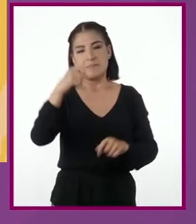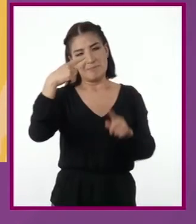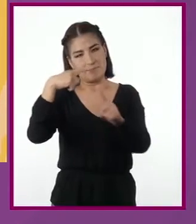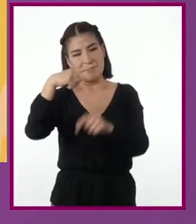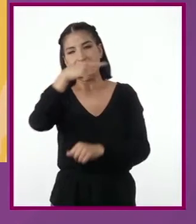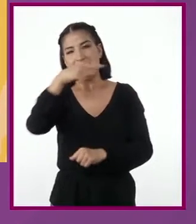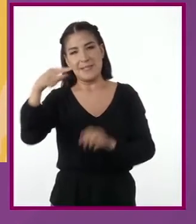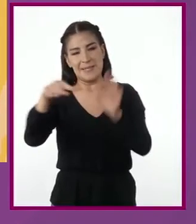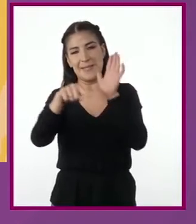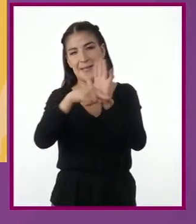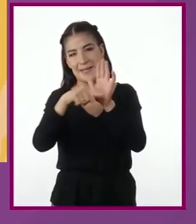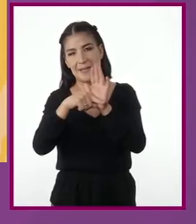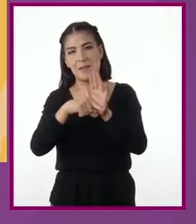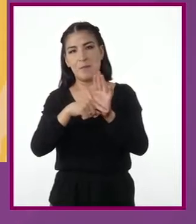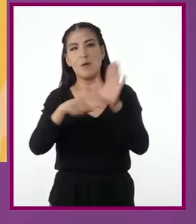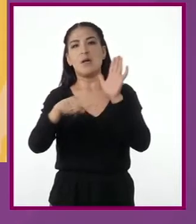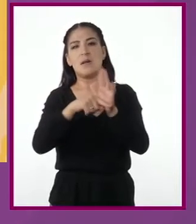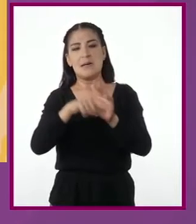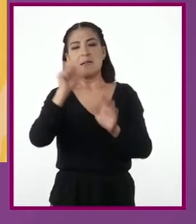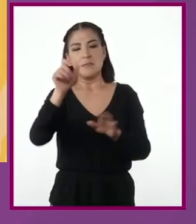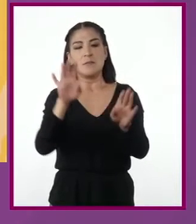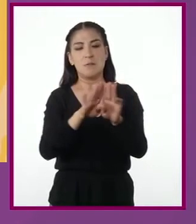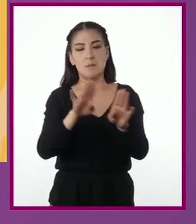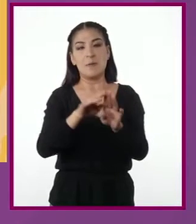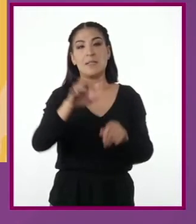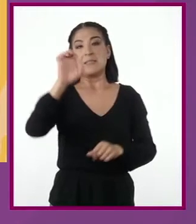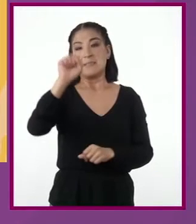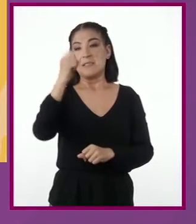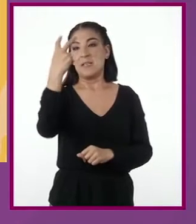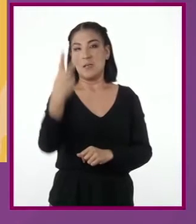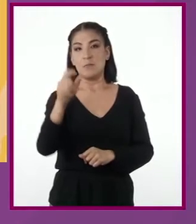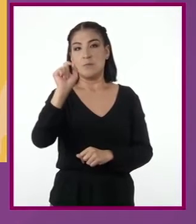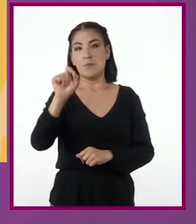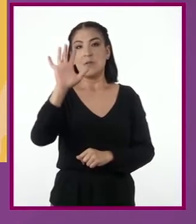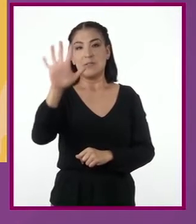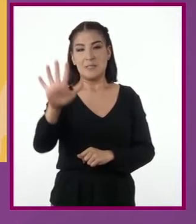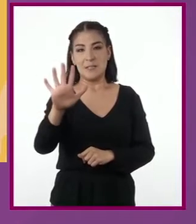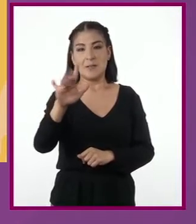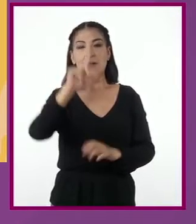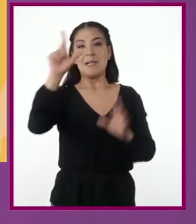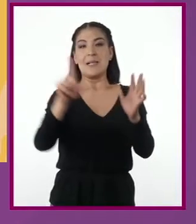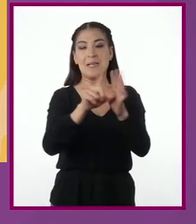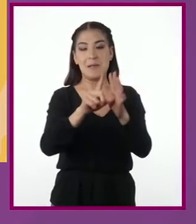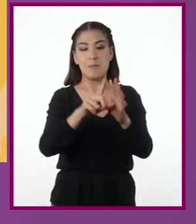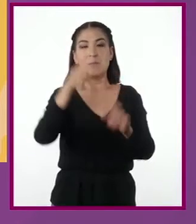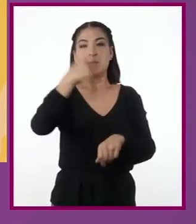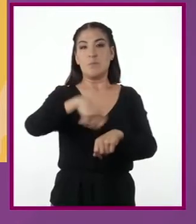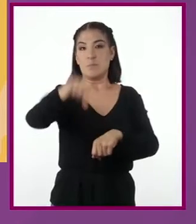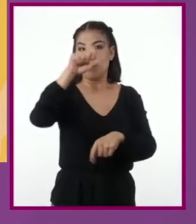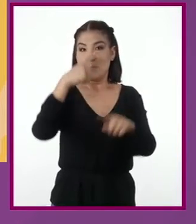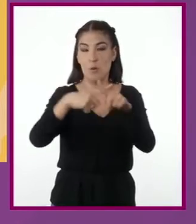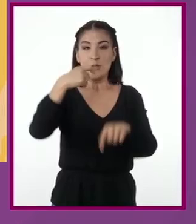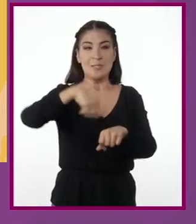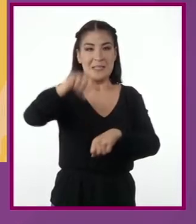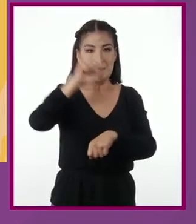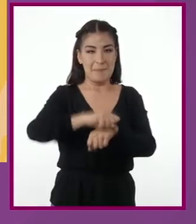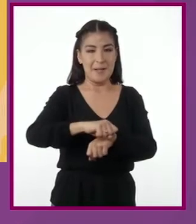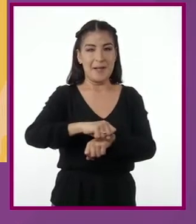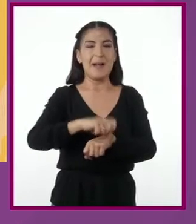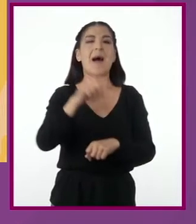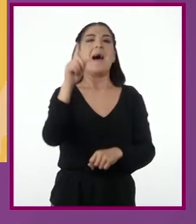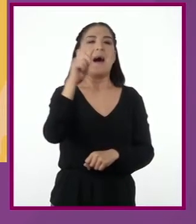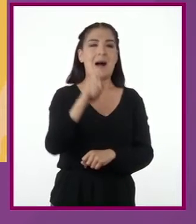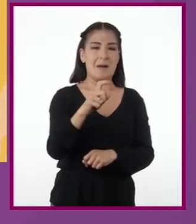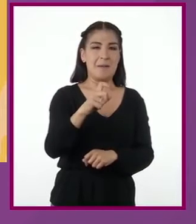negativo, es decir, 62.5 litros por semana de